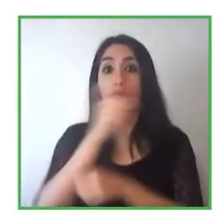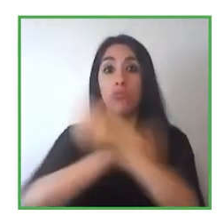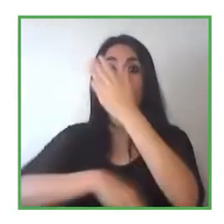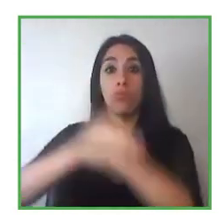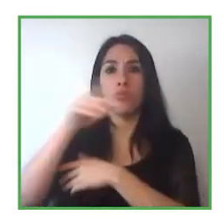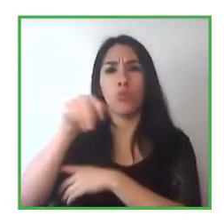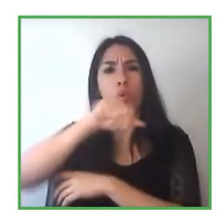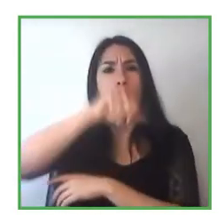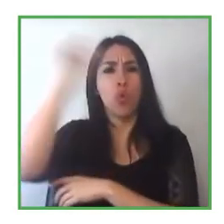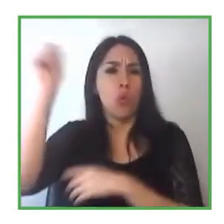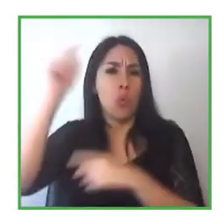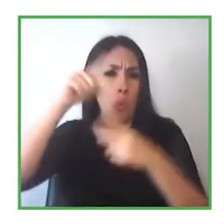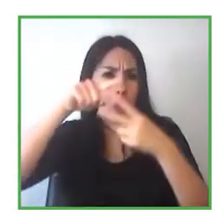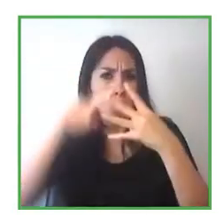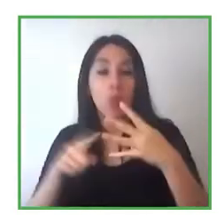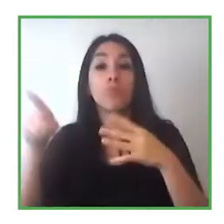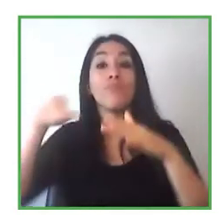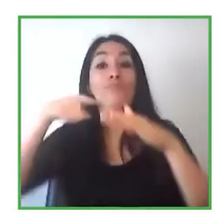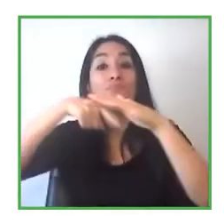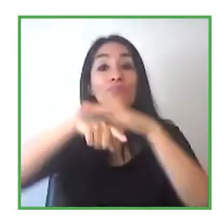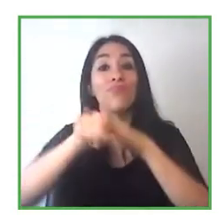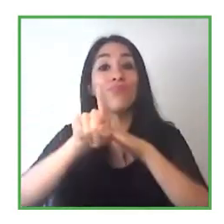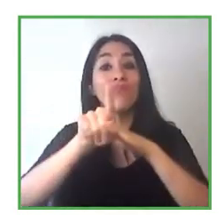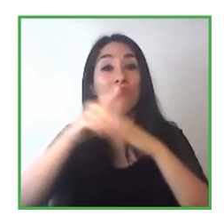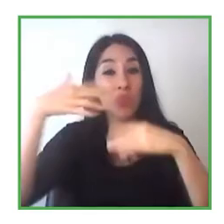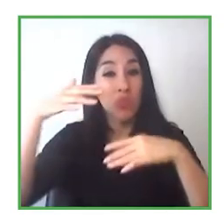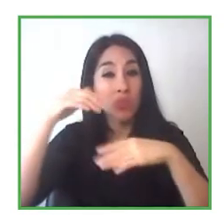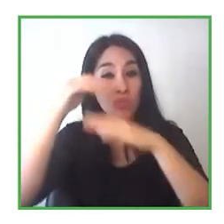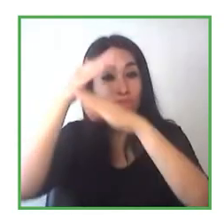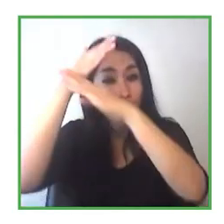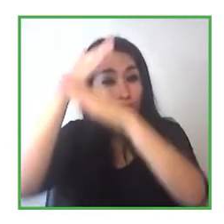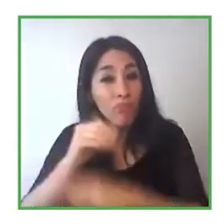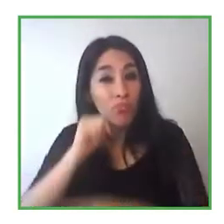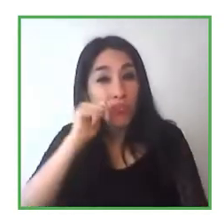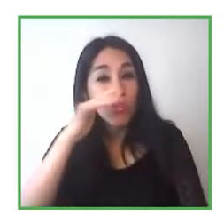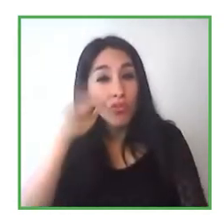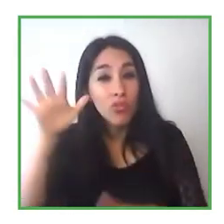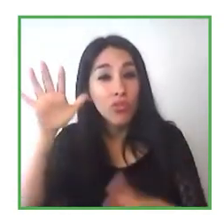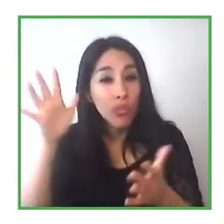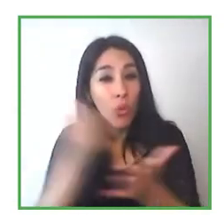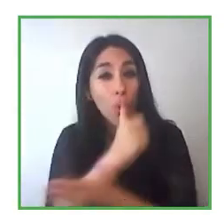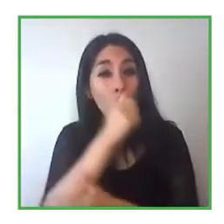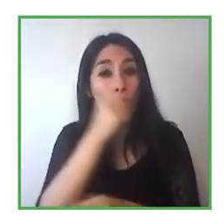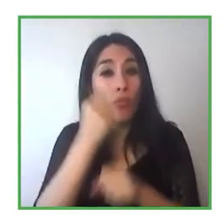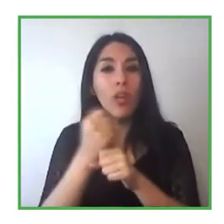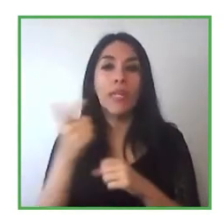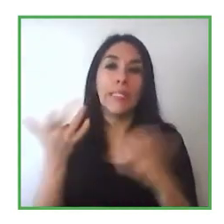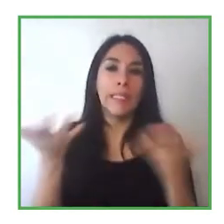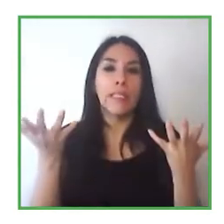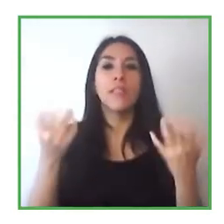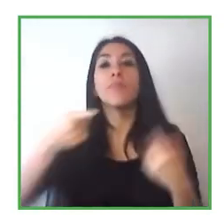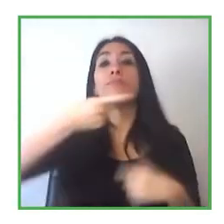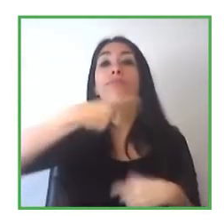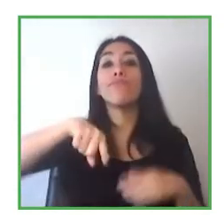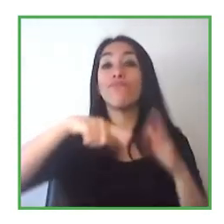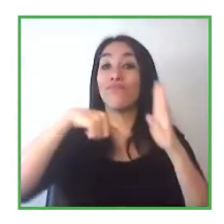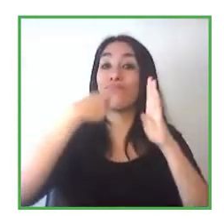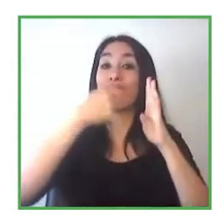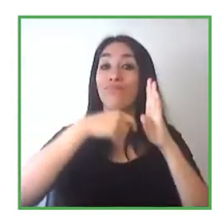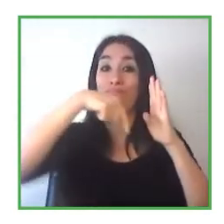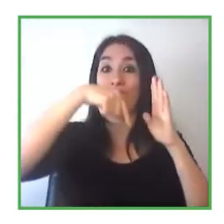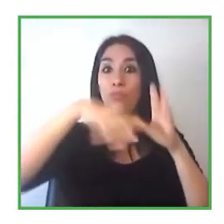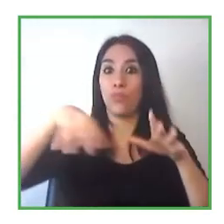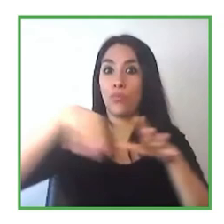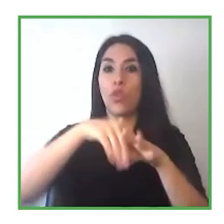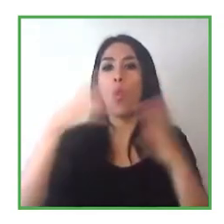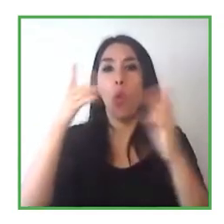Desde el momento en que el programa incorpora, lo que busca no es la inserción laboral